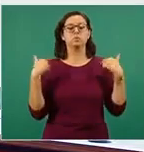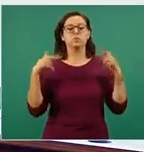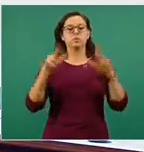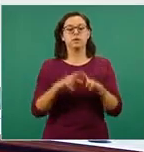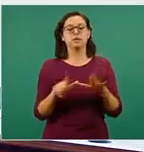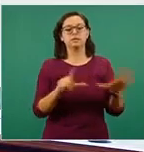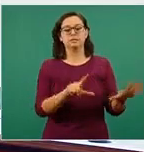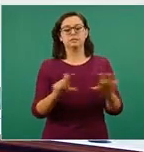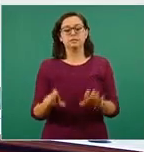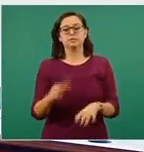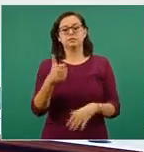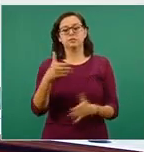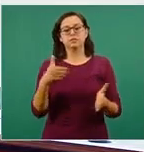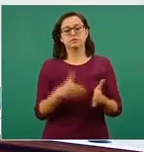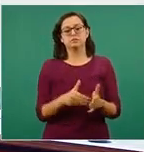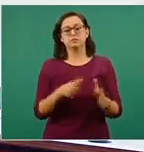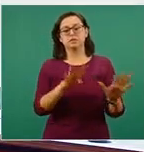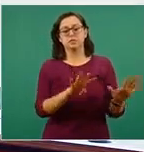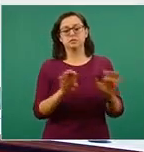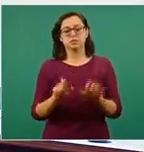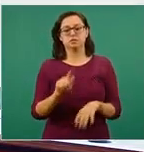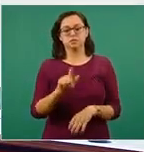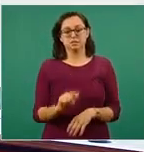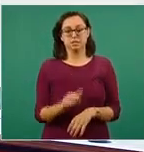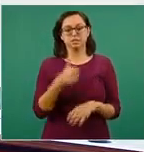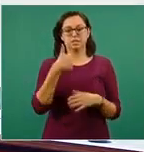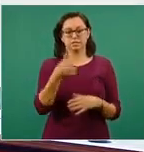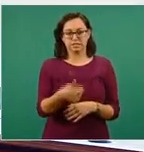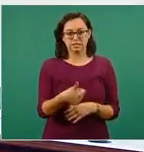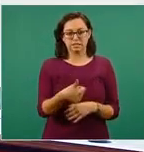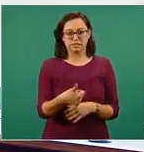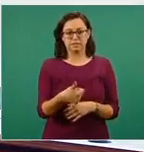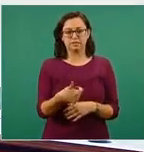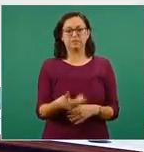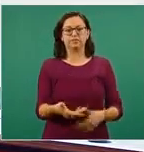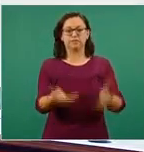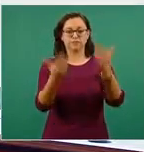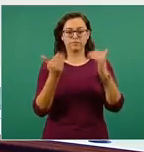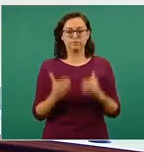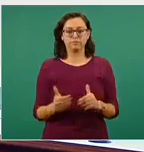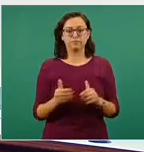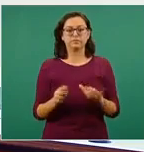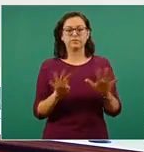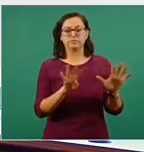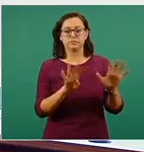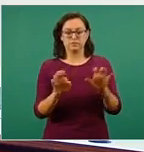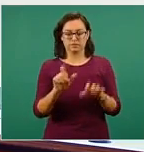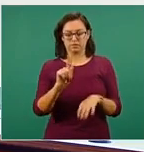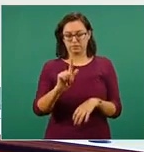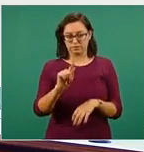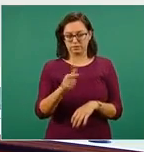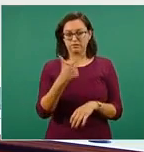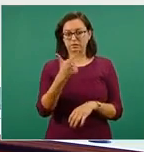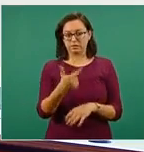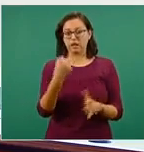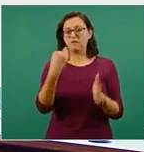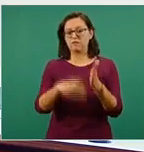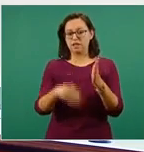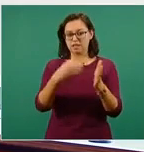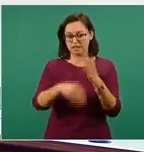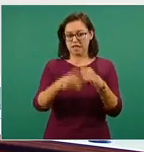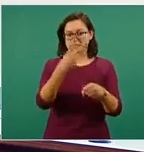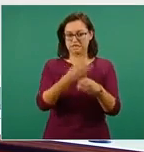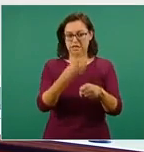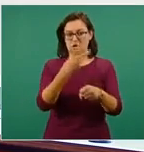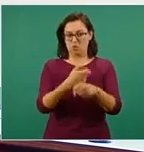706,976 personas han sido vacunadas, de los cuales apenas 977 son medios esquemas. ¿Por qué? Porque